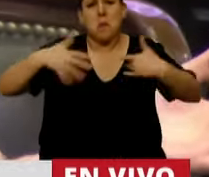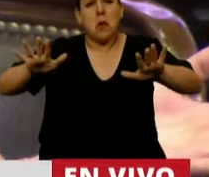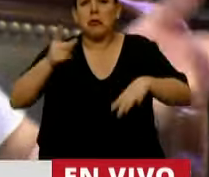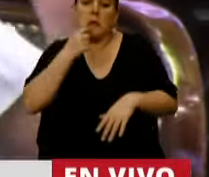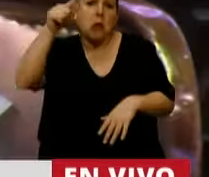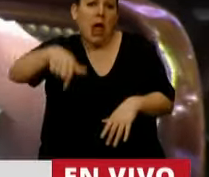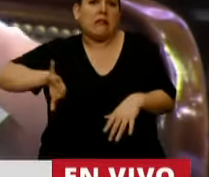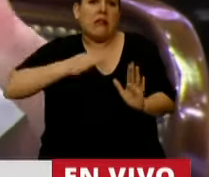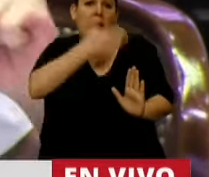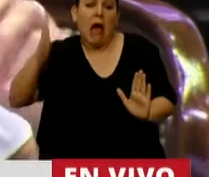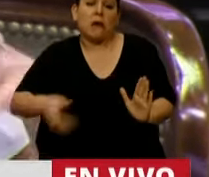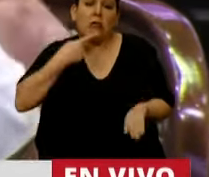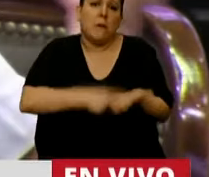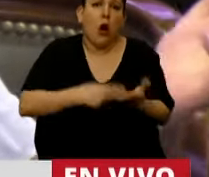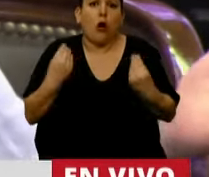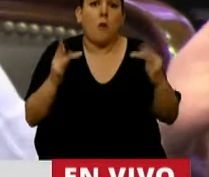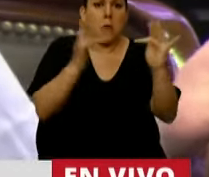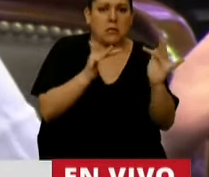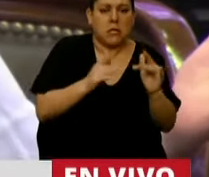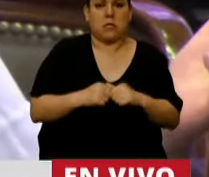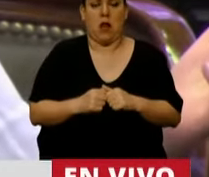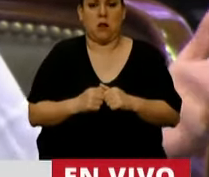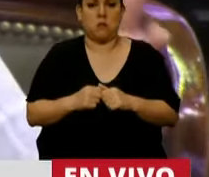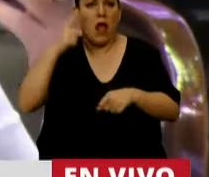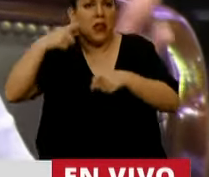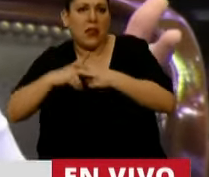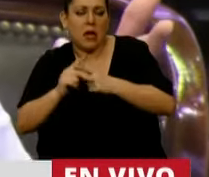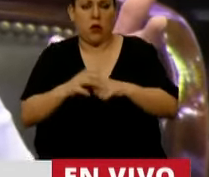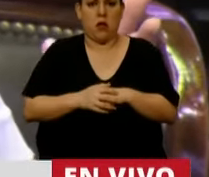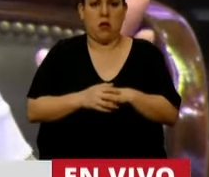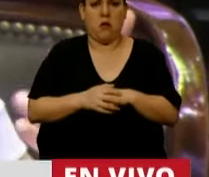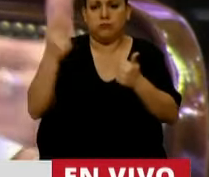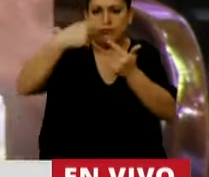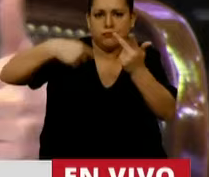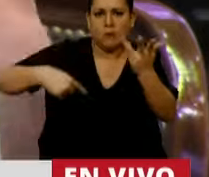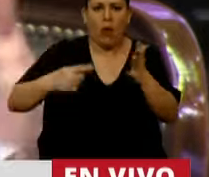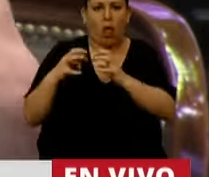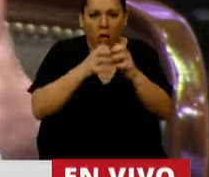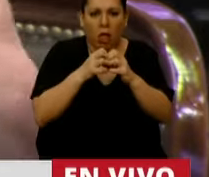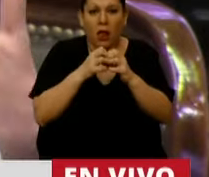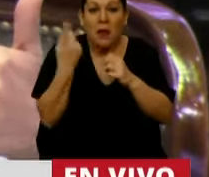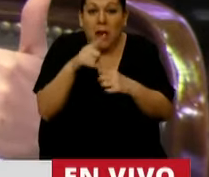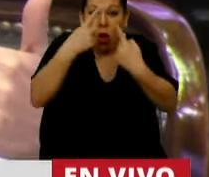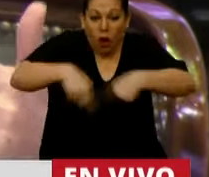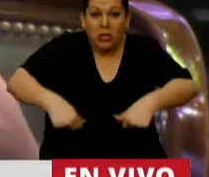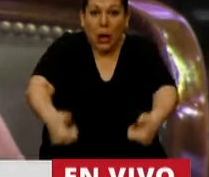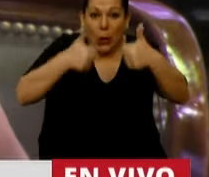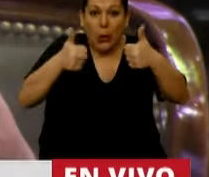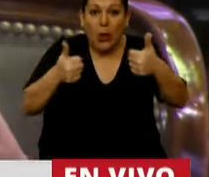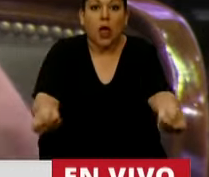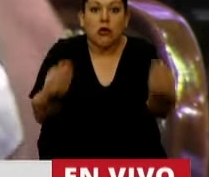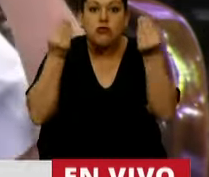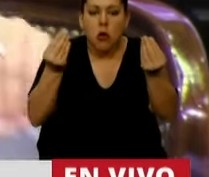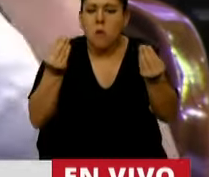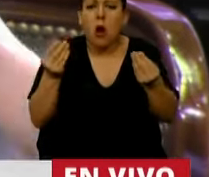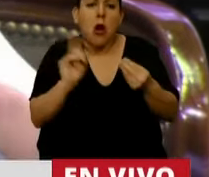vamos a debatir? Presencial, digital, enorme avance la digitalización, pero ¿saben qué? Lo que hace que hagamos las cosas bien no tiene